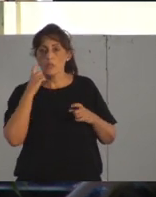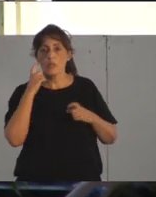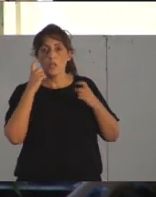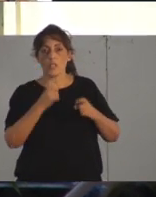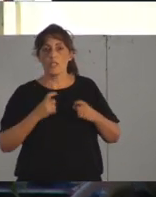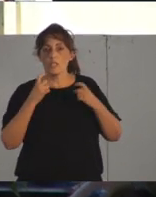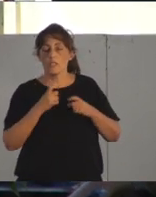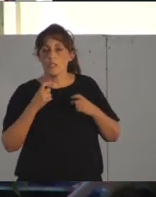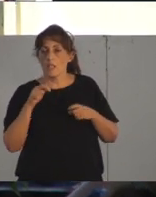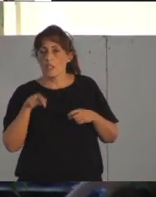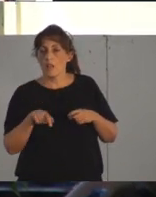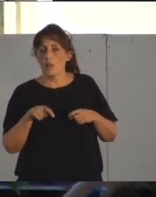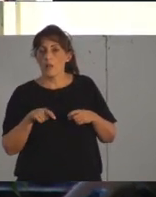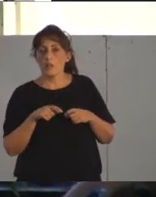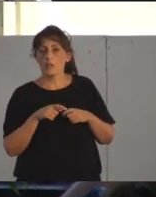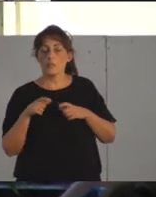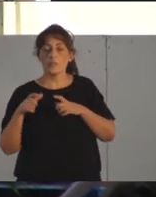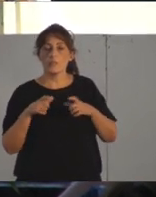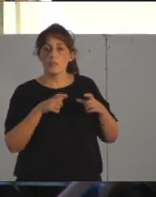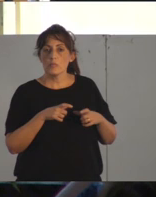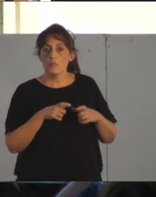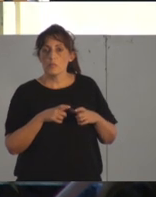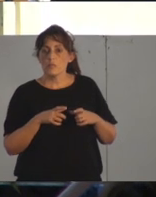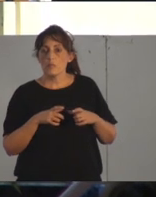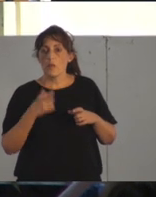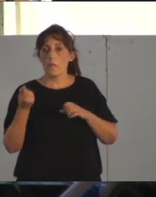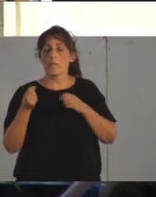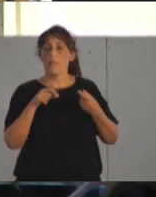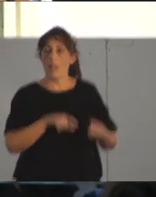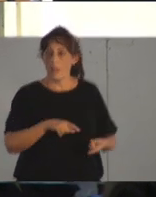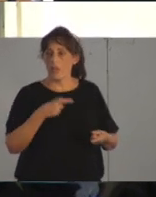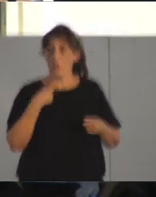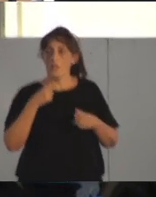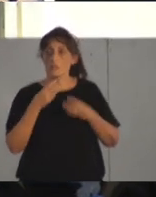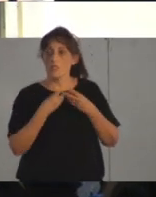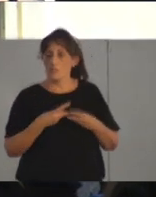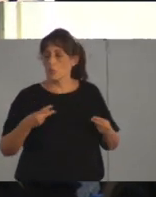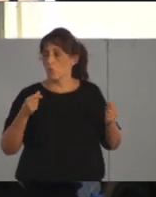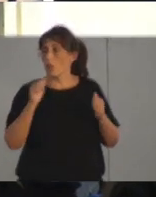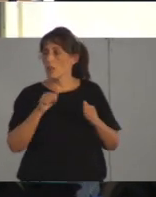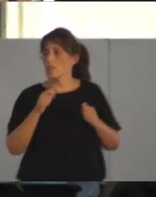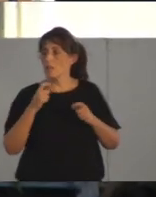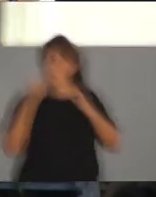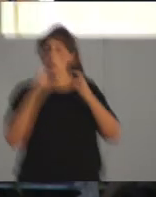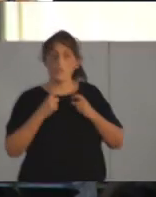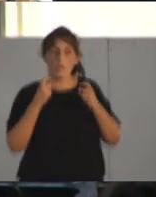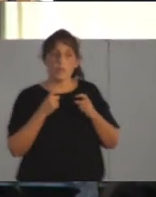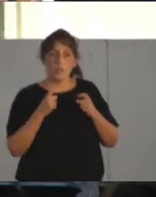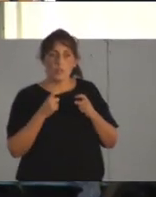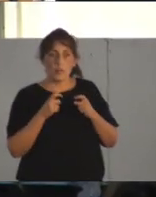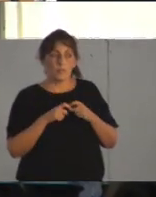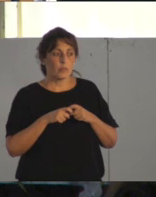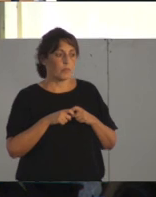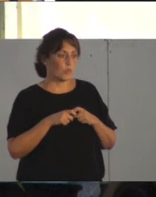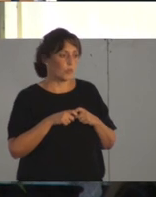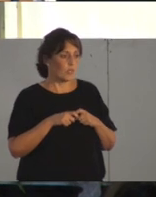muy, muy monótonas, siempre muy parecidas, con sabores muy parecidos, y la persona no terminaba ni disfrutando de la comida y muchas veces